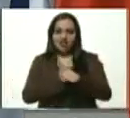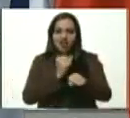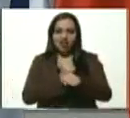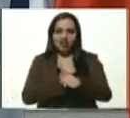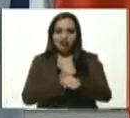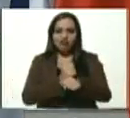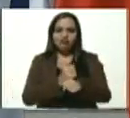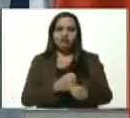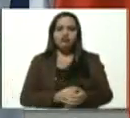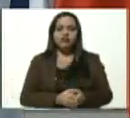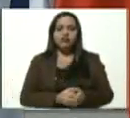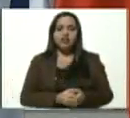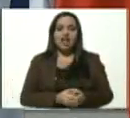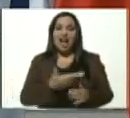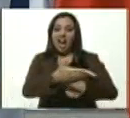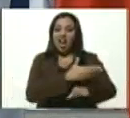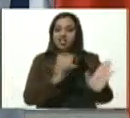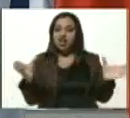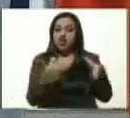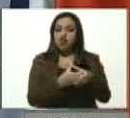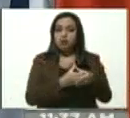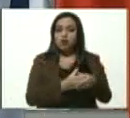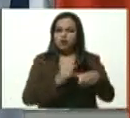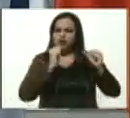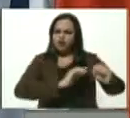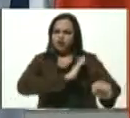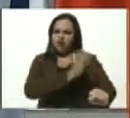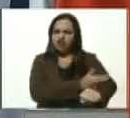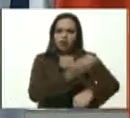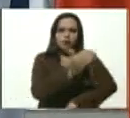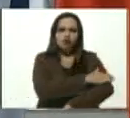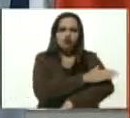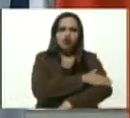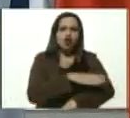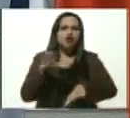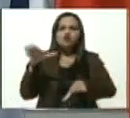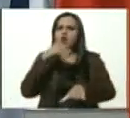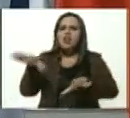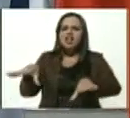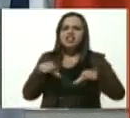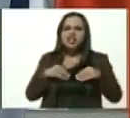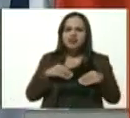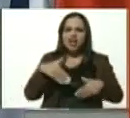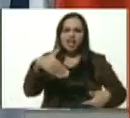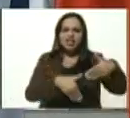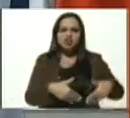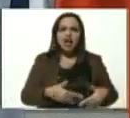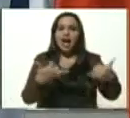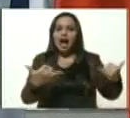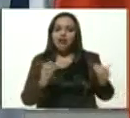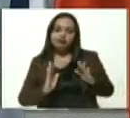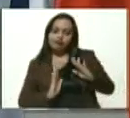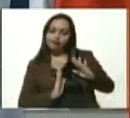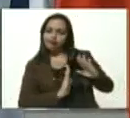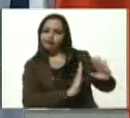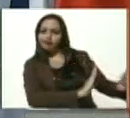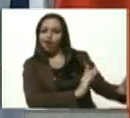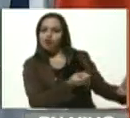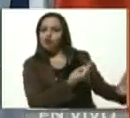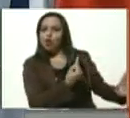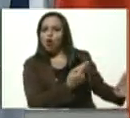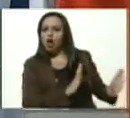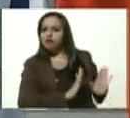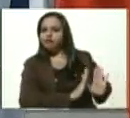las elecciones por factores políticos extremistas ha sido derrotada y aislada. Es lo